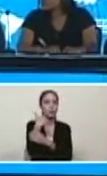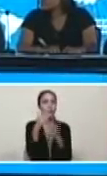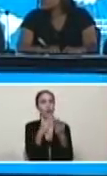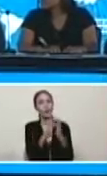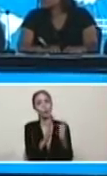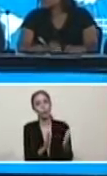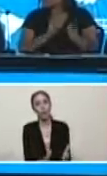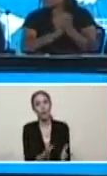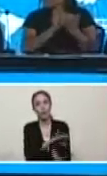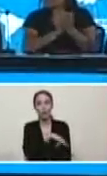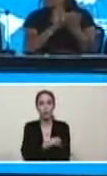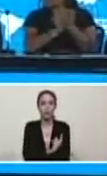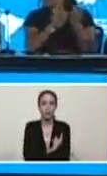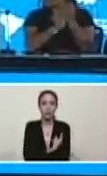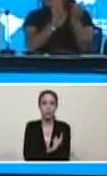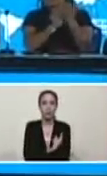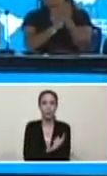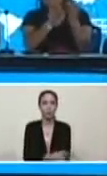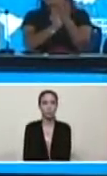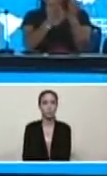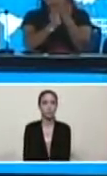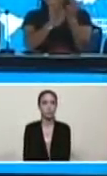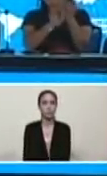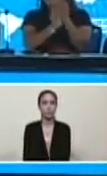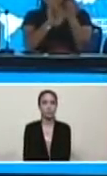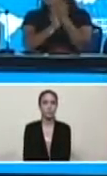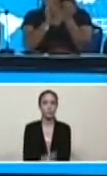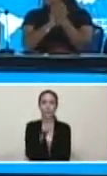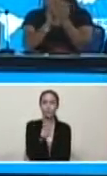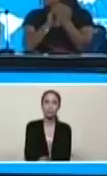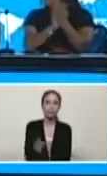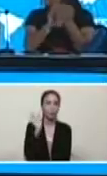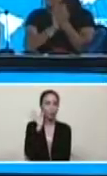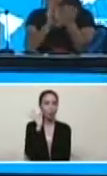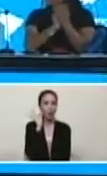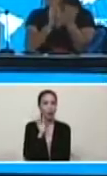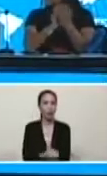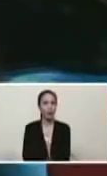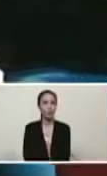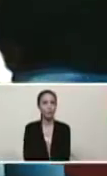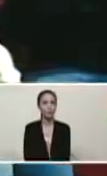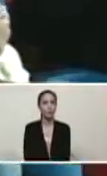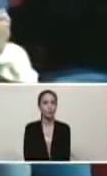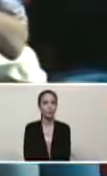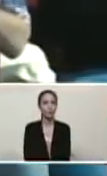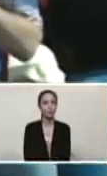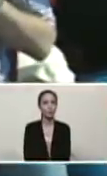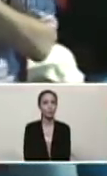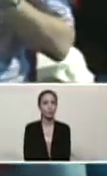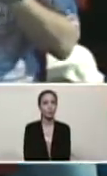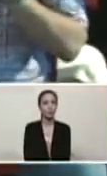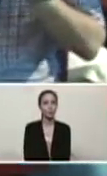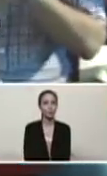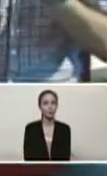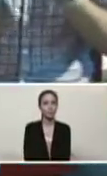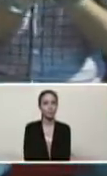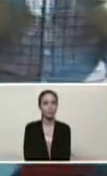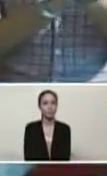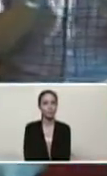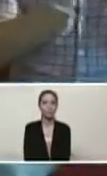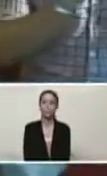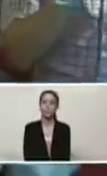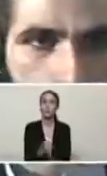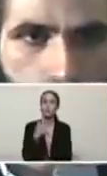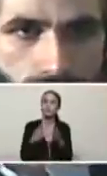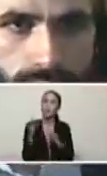Estudiantes Universitarios, la compañera Ana Alvarado. Ana, ¿cómo marcha